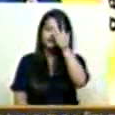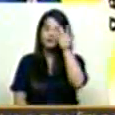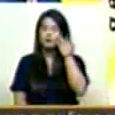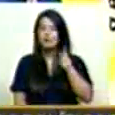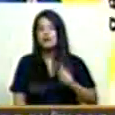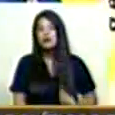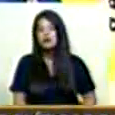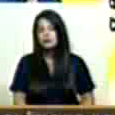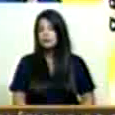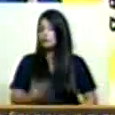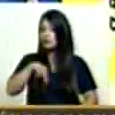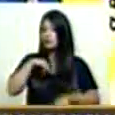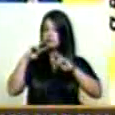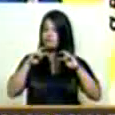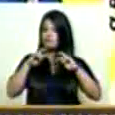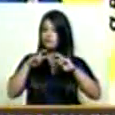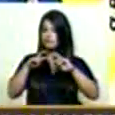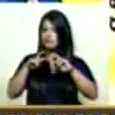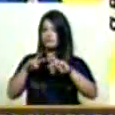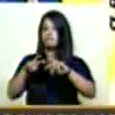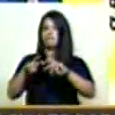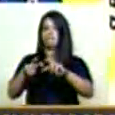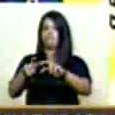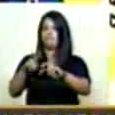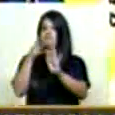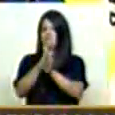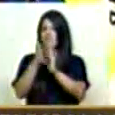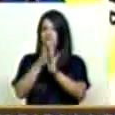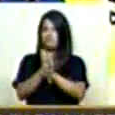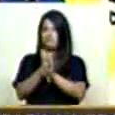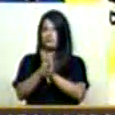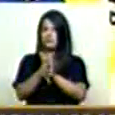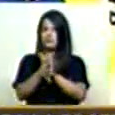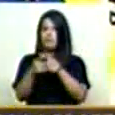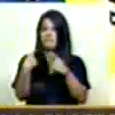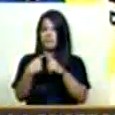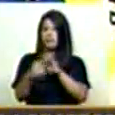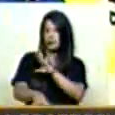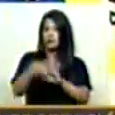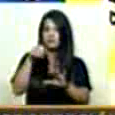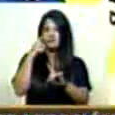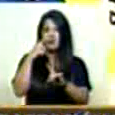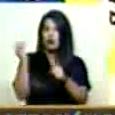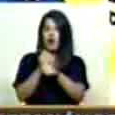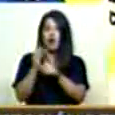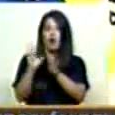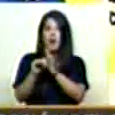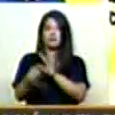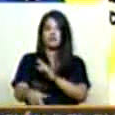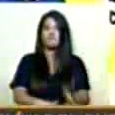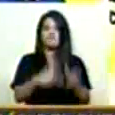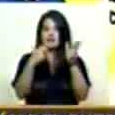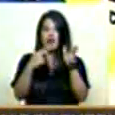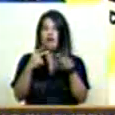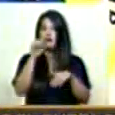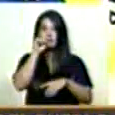de la investigación sobre el asalto y extracción de material de guerra del cuartel militar